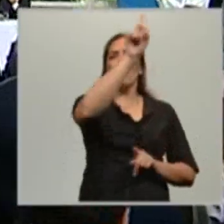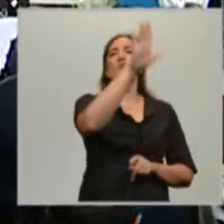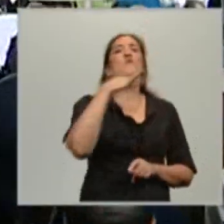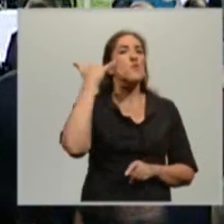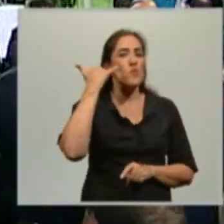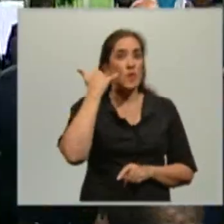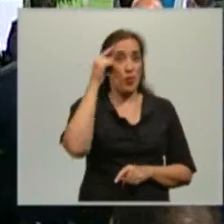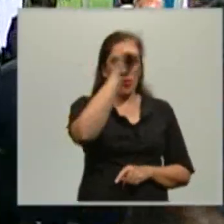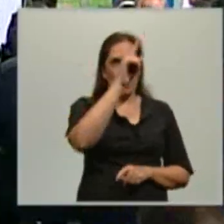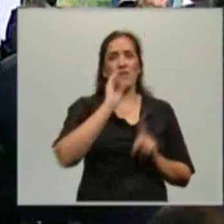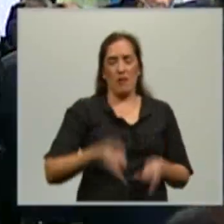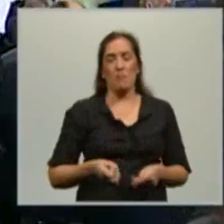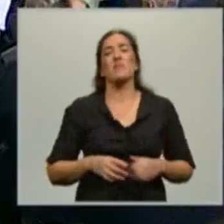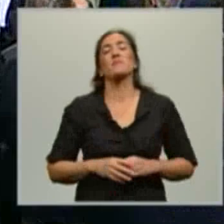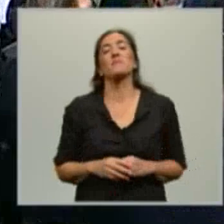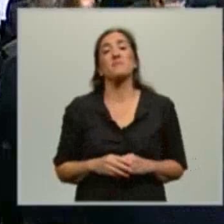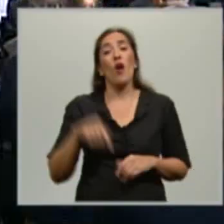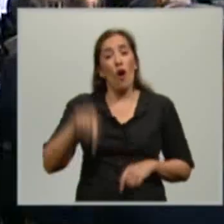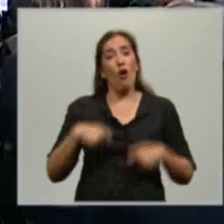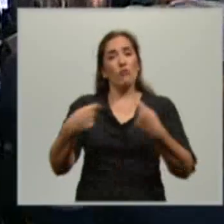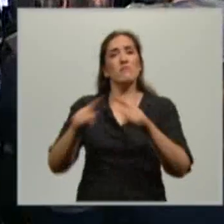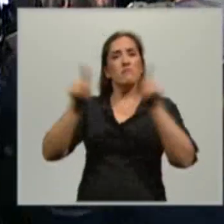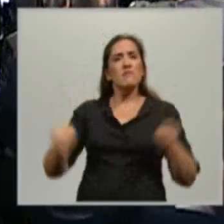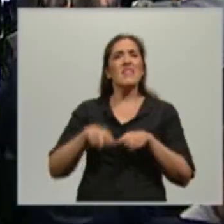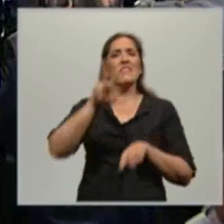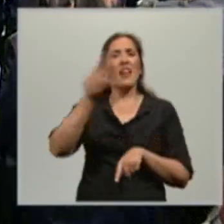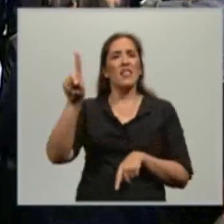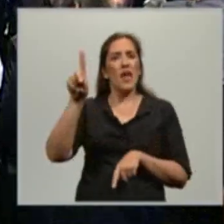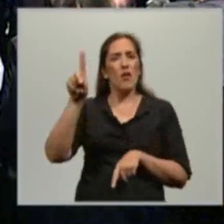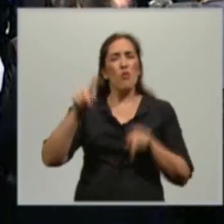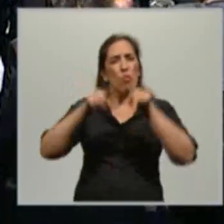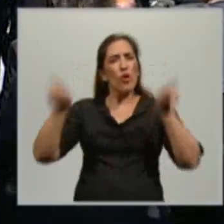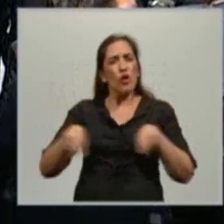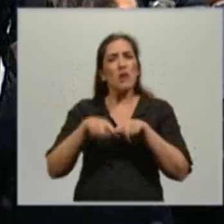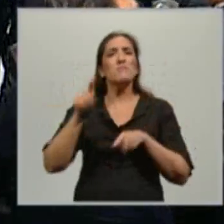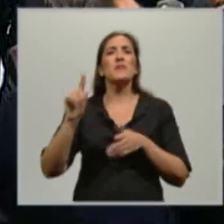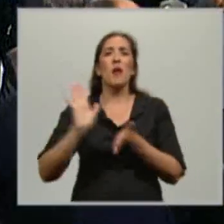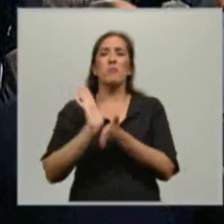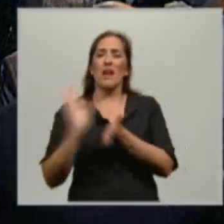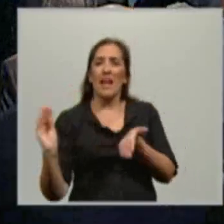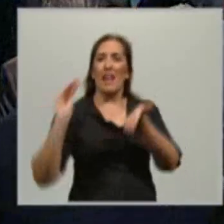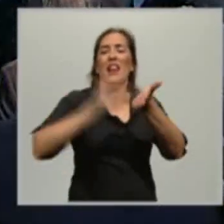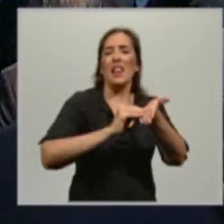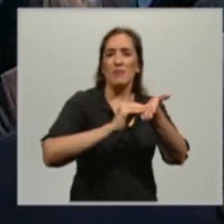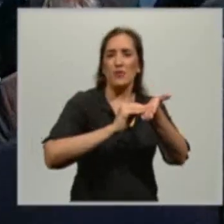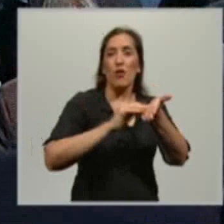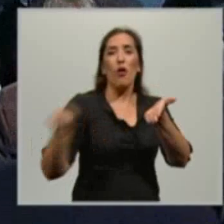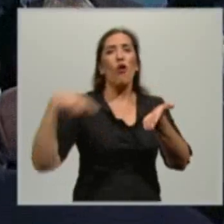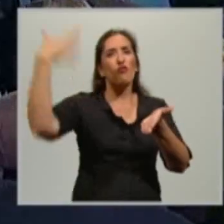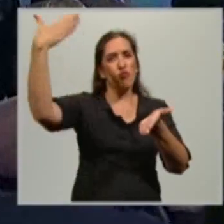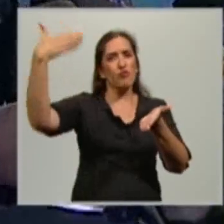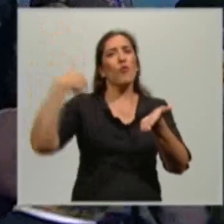Y también hoy entregamos 31 certificados del REMPI, que es la inscripción en el registro para